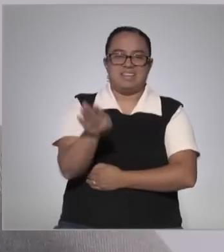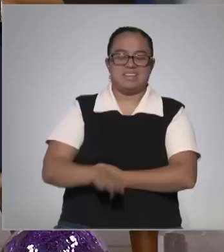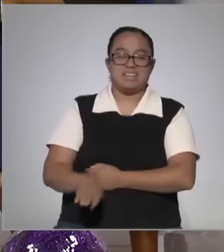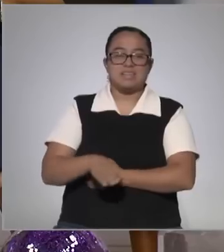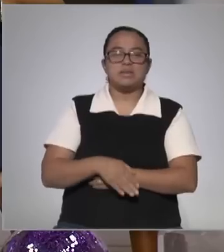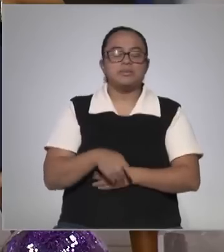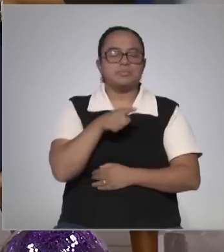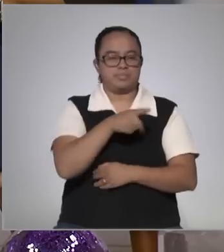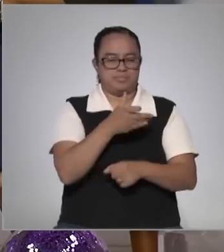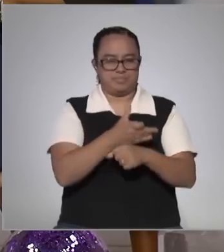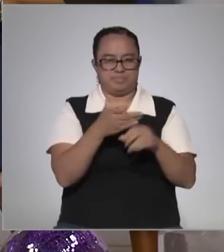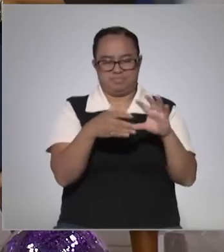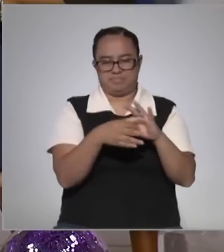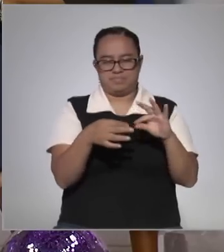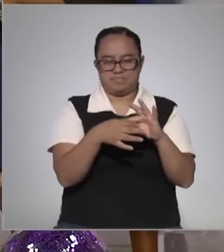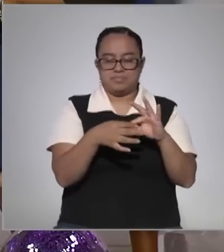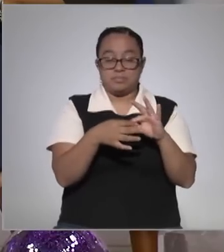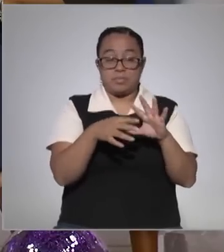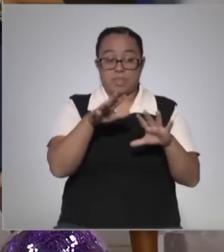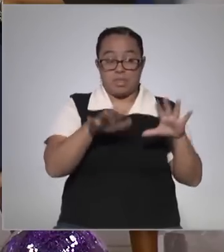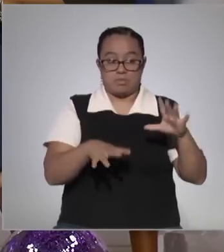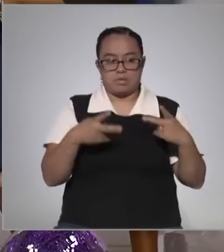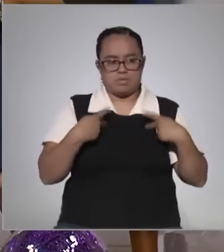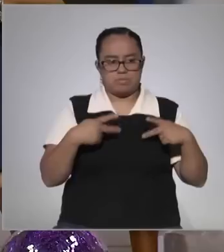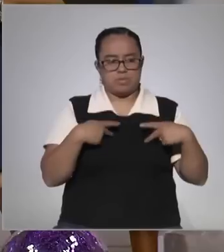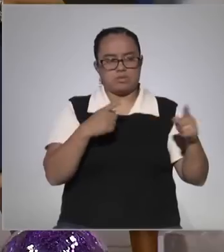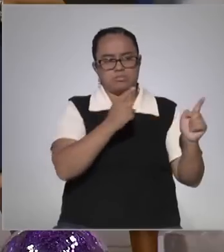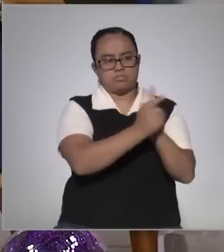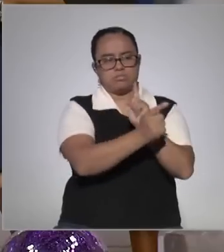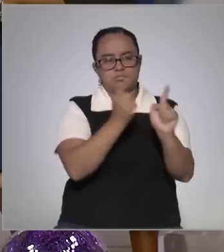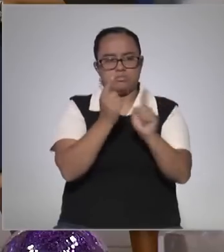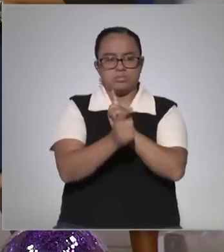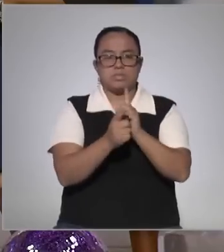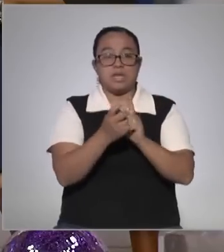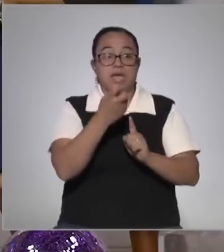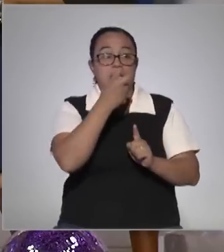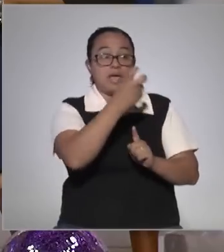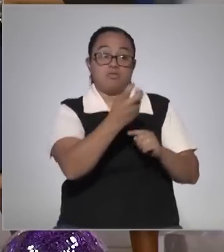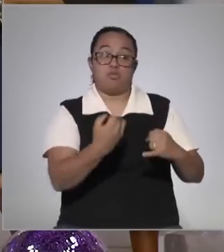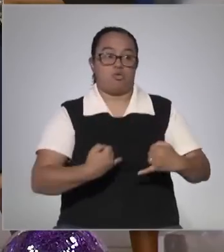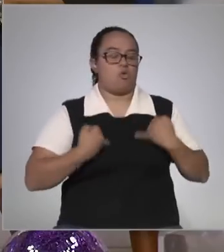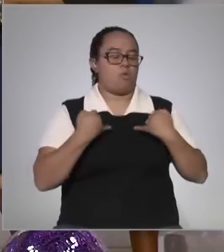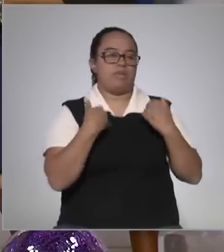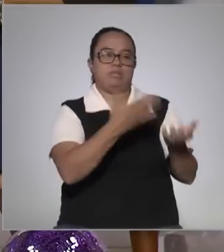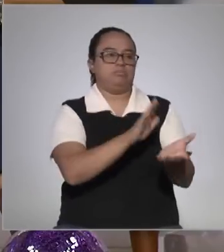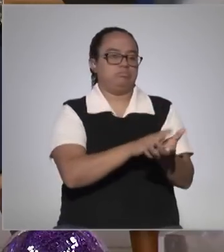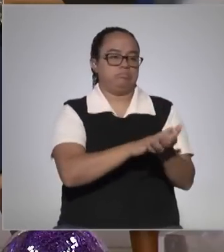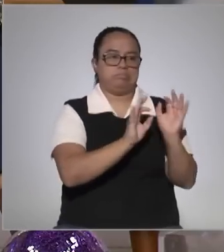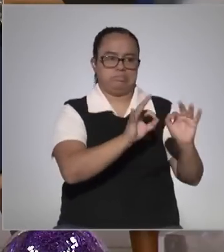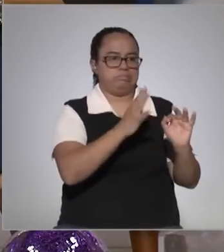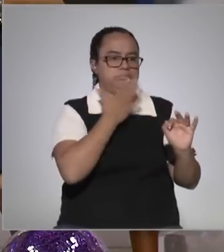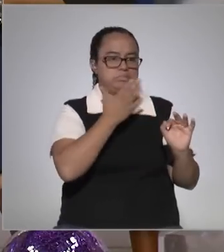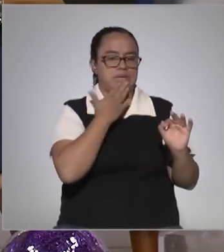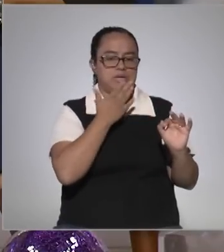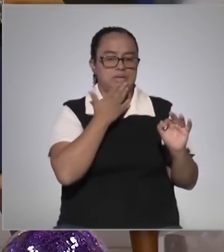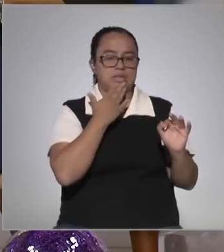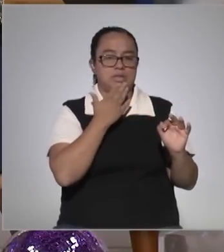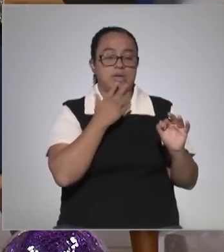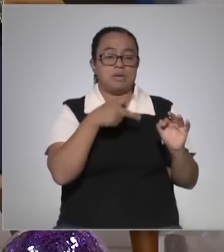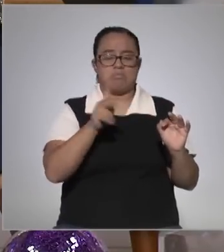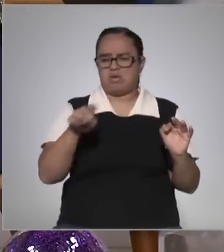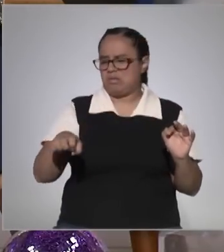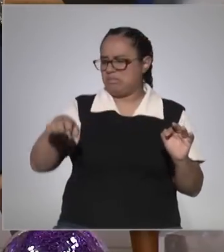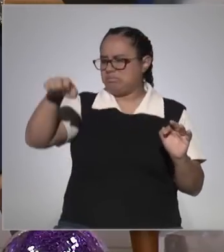y enfatizan esta parte de cómo es que socialmente no se exalta la juventud en contraposición a la época ya de la